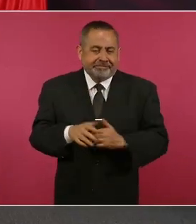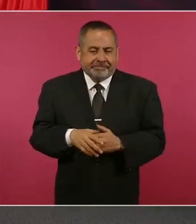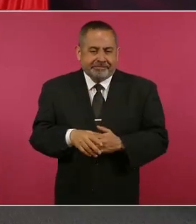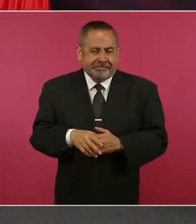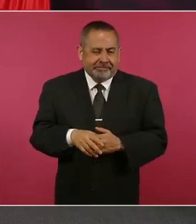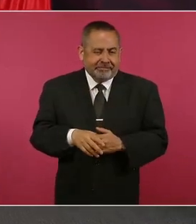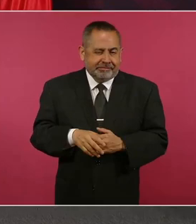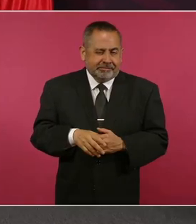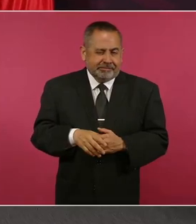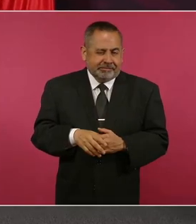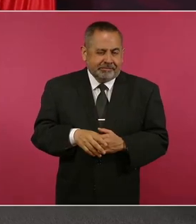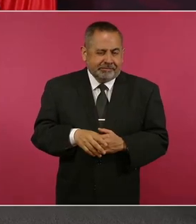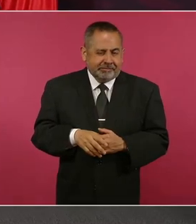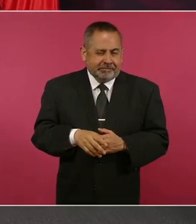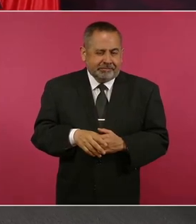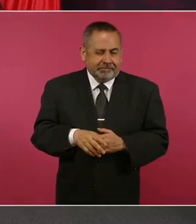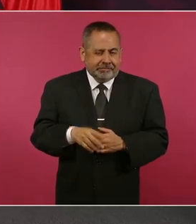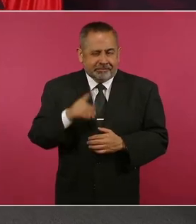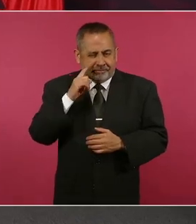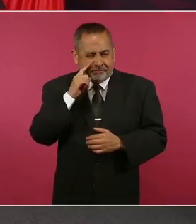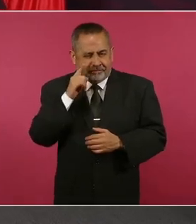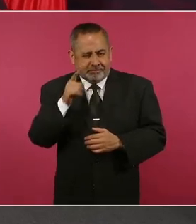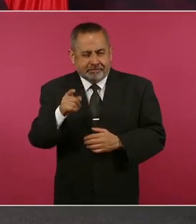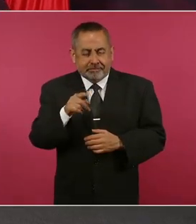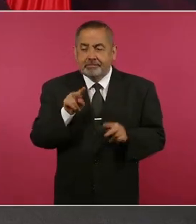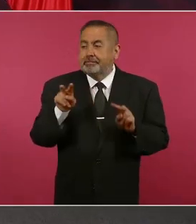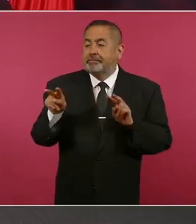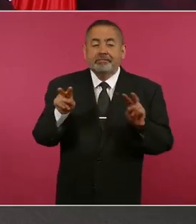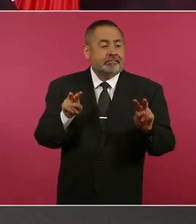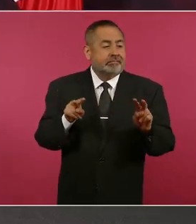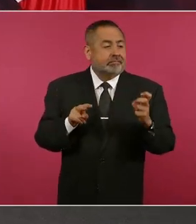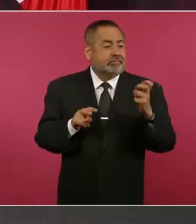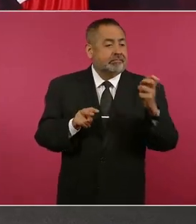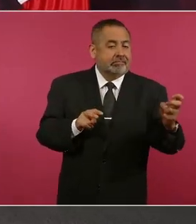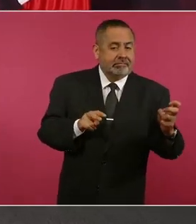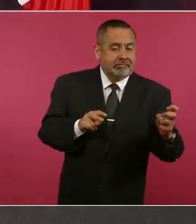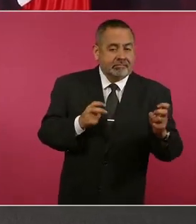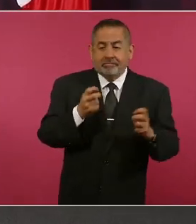Así, voltear a ver al de enfrente, al de al lado.